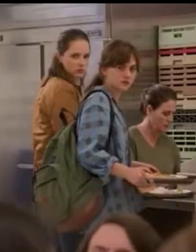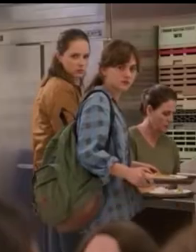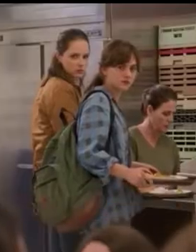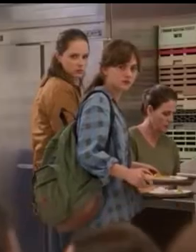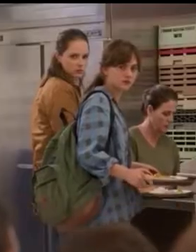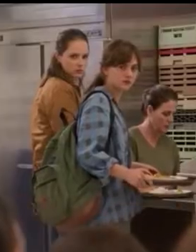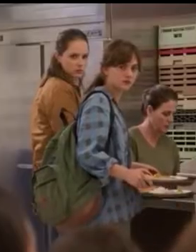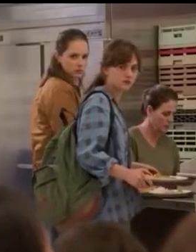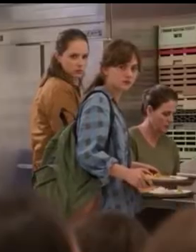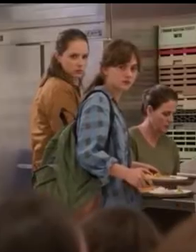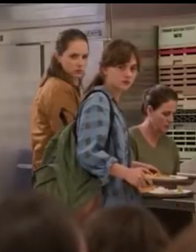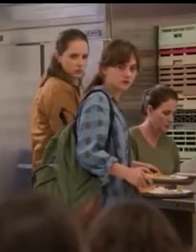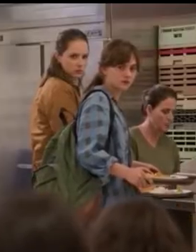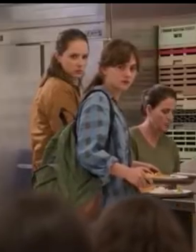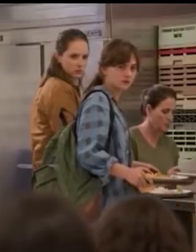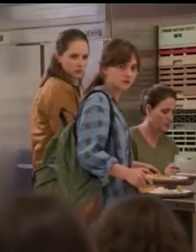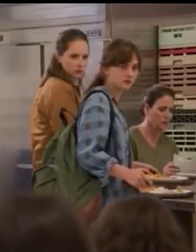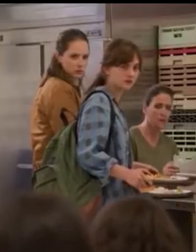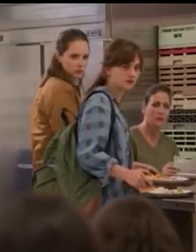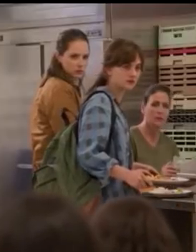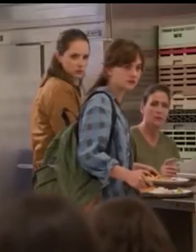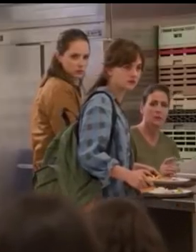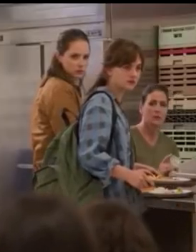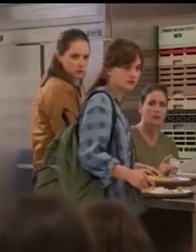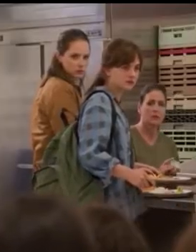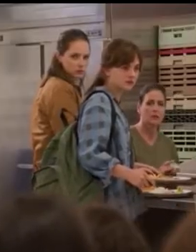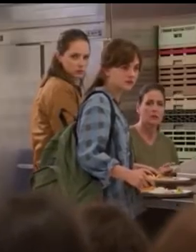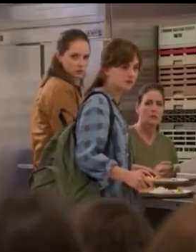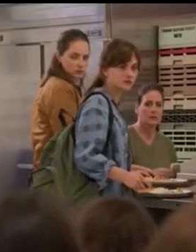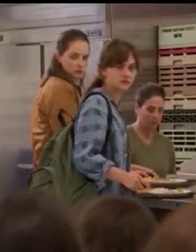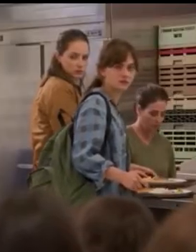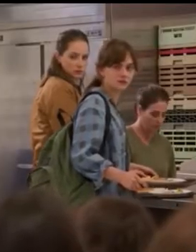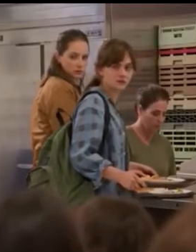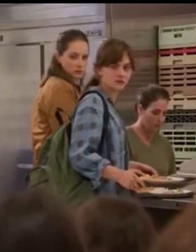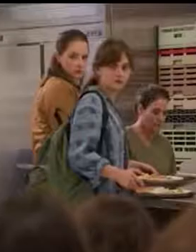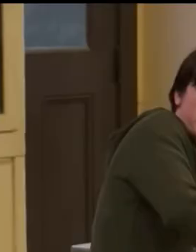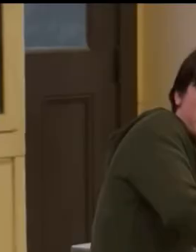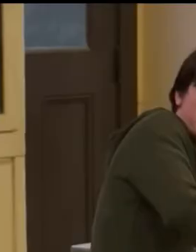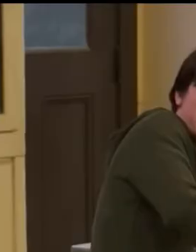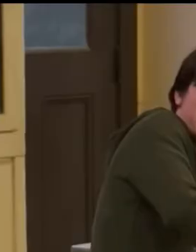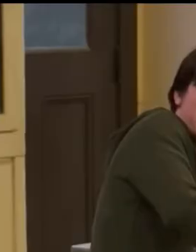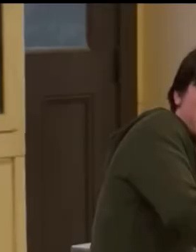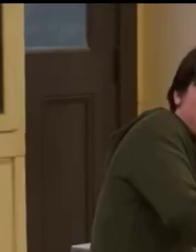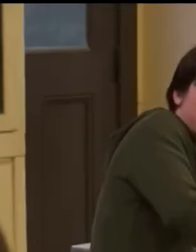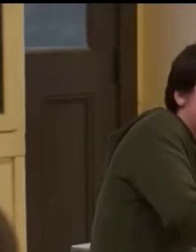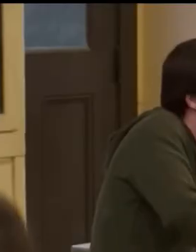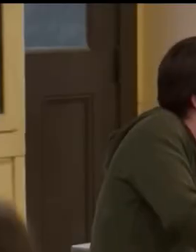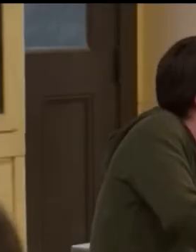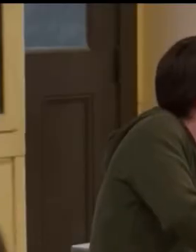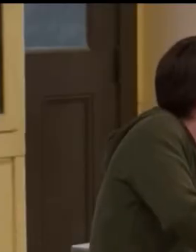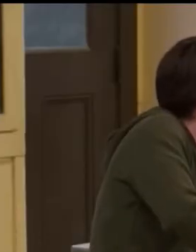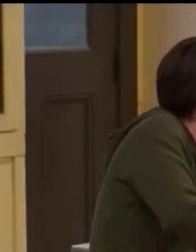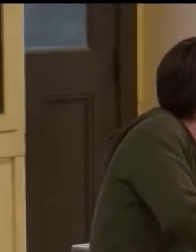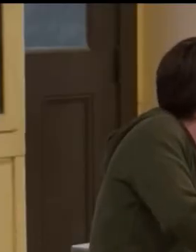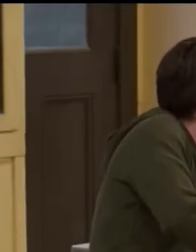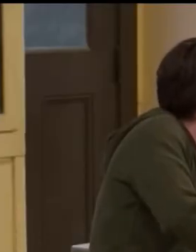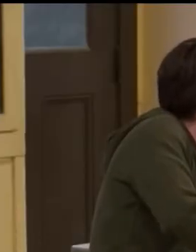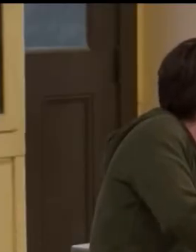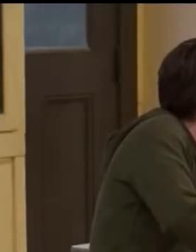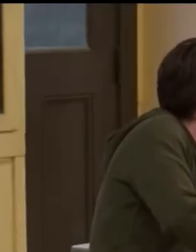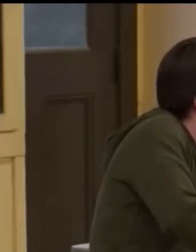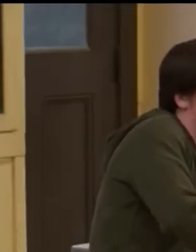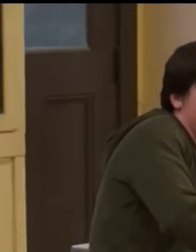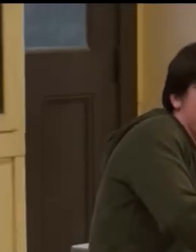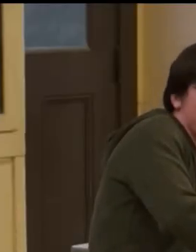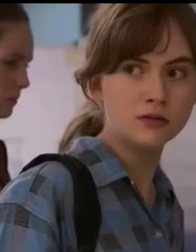sin contar que tendría que aprender a pescar y, más importante, a cantar. Después de varios meses de ver distintas audiciones, Emilia